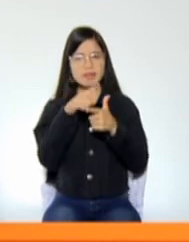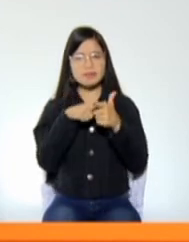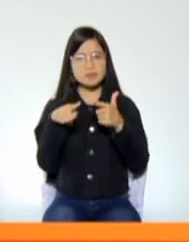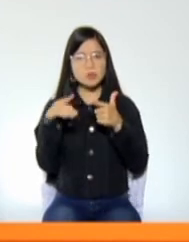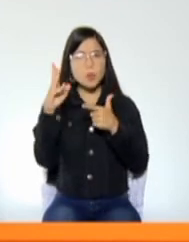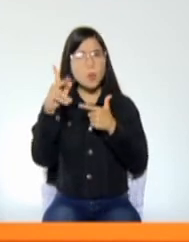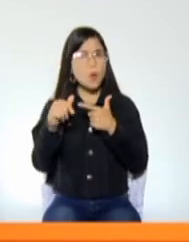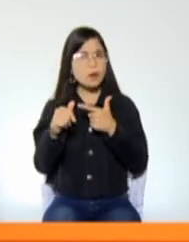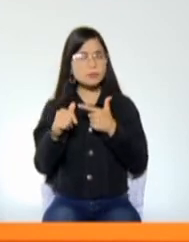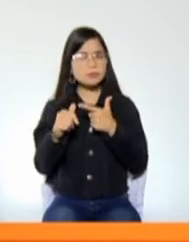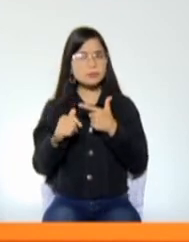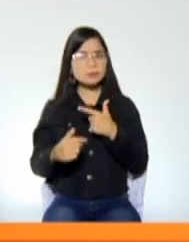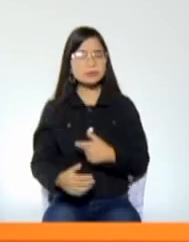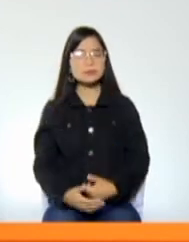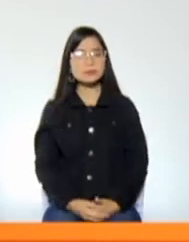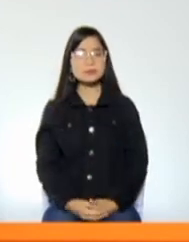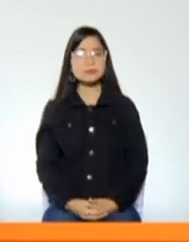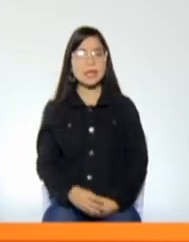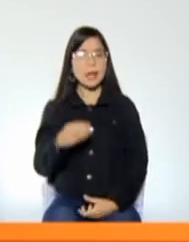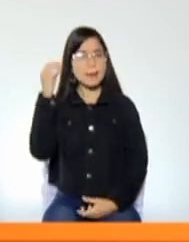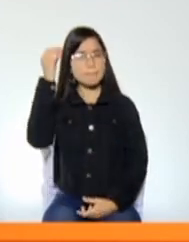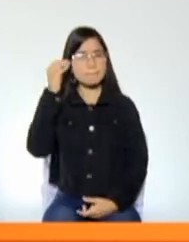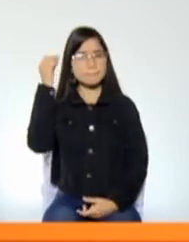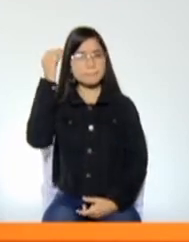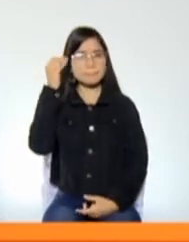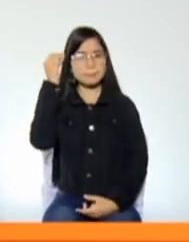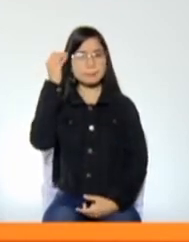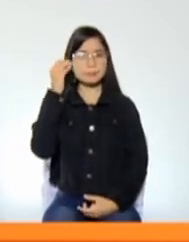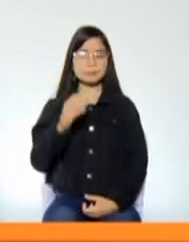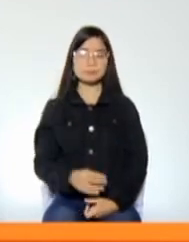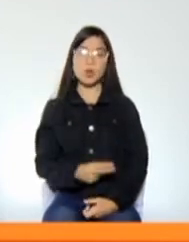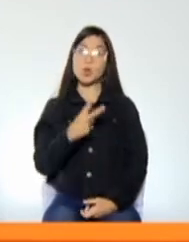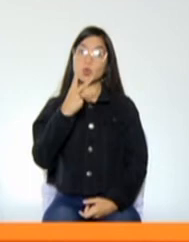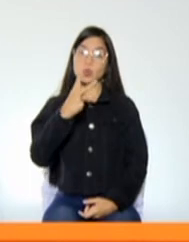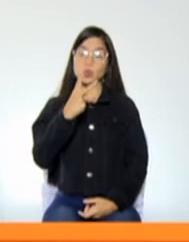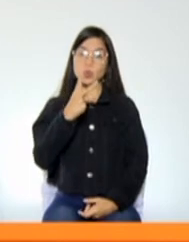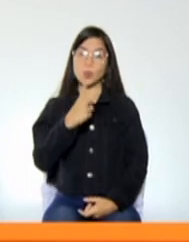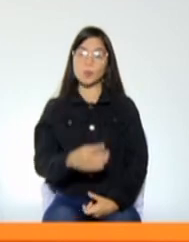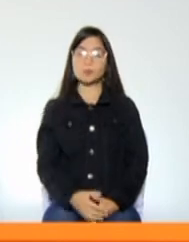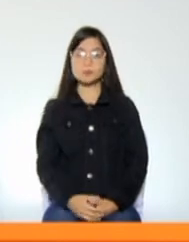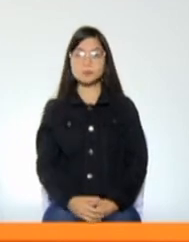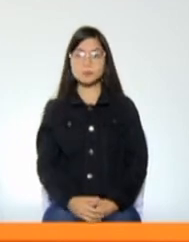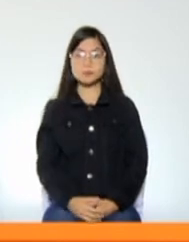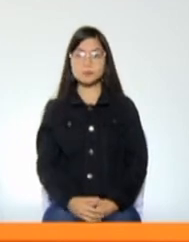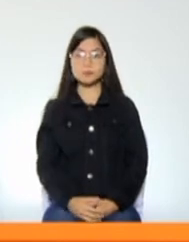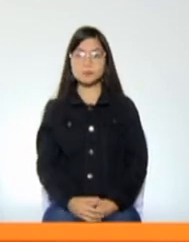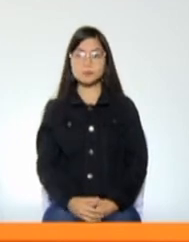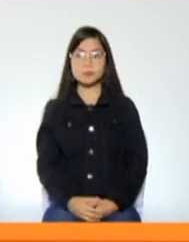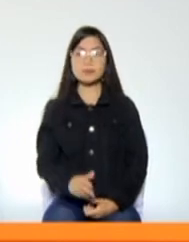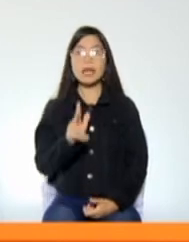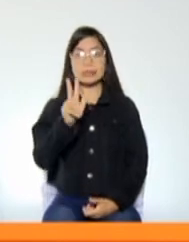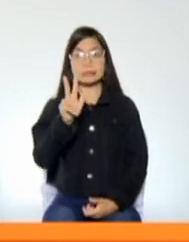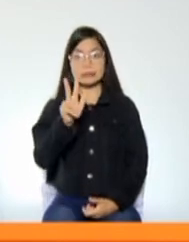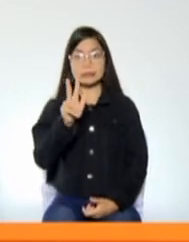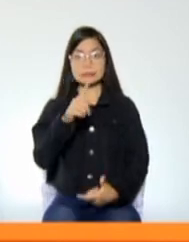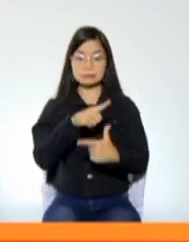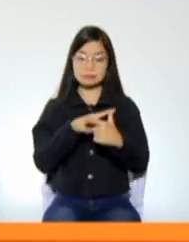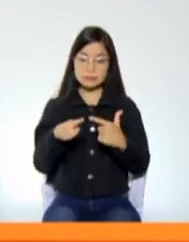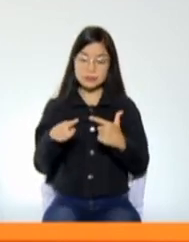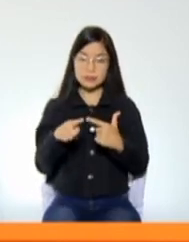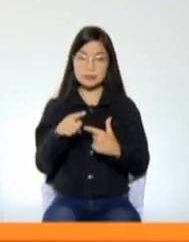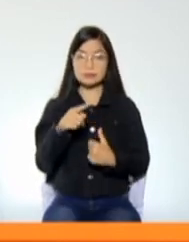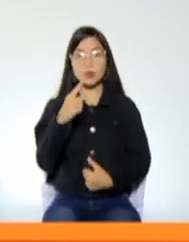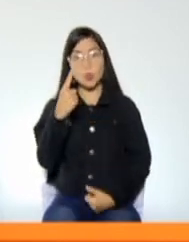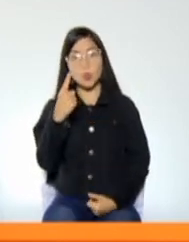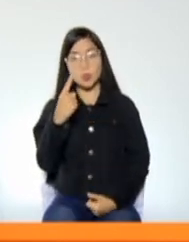3? Vamos a ver, pensemos. 2 divisores, el mismo, 3 entre 3, 1,